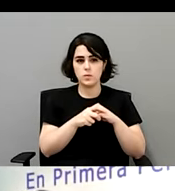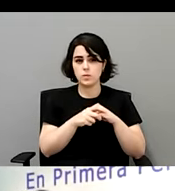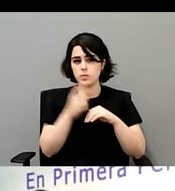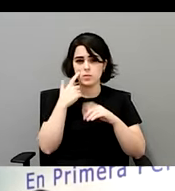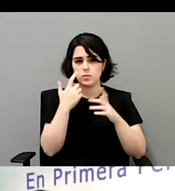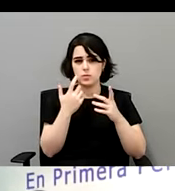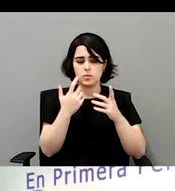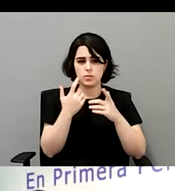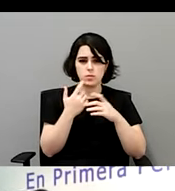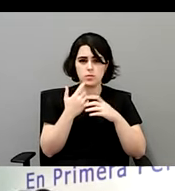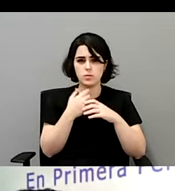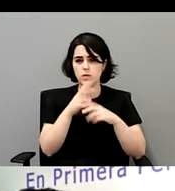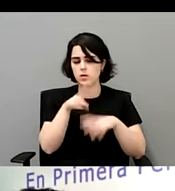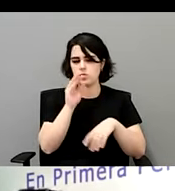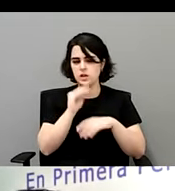Estamos compartiendo